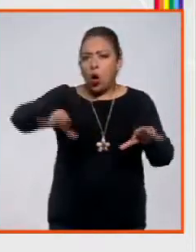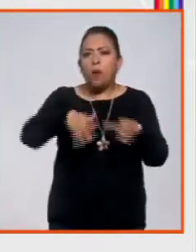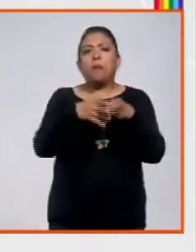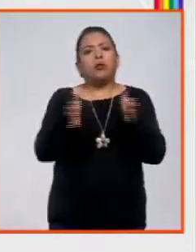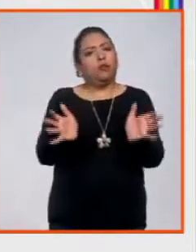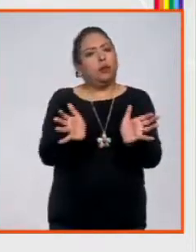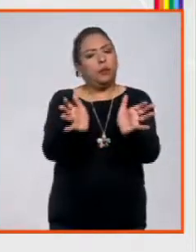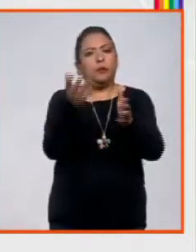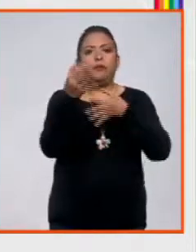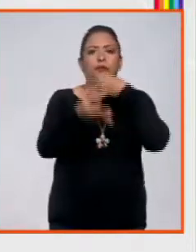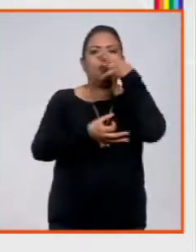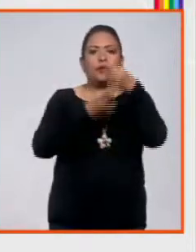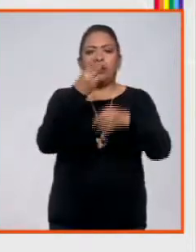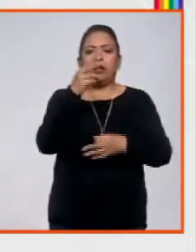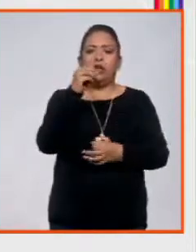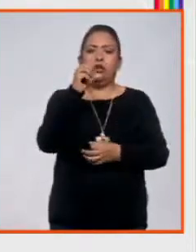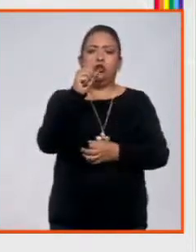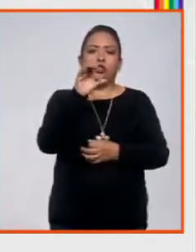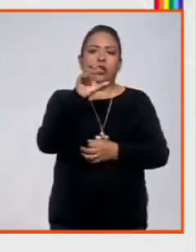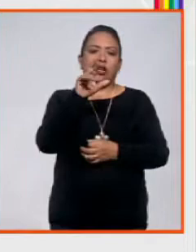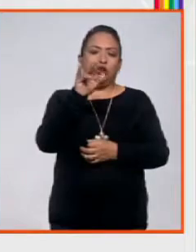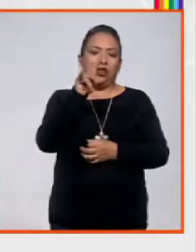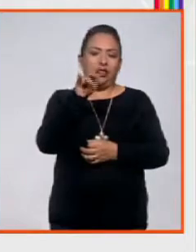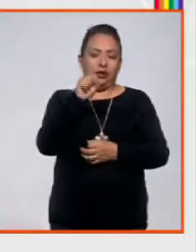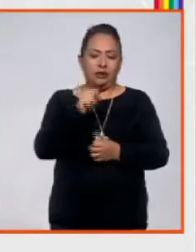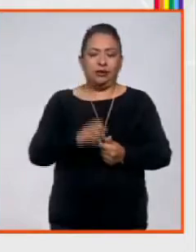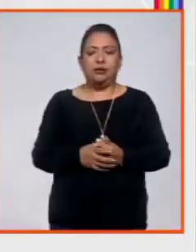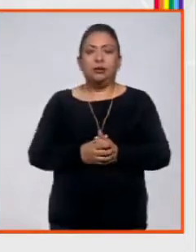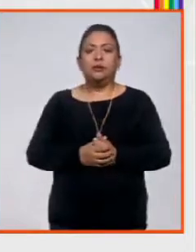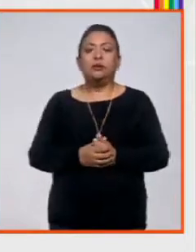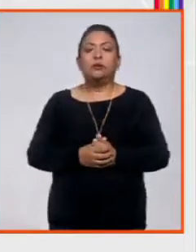noticias 22 oscar cortez